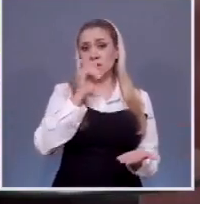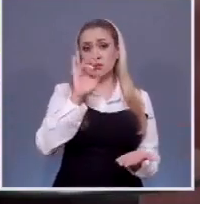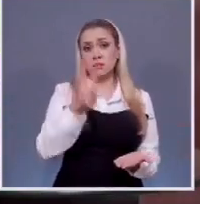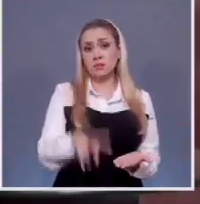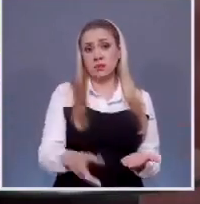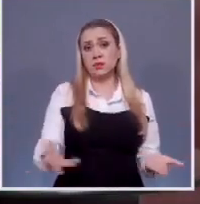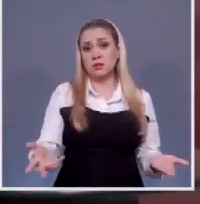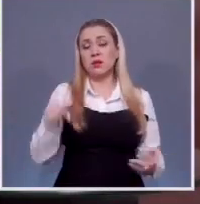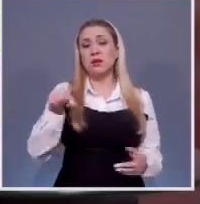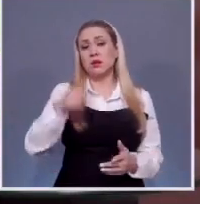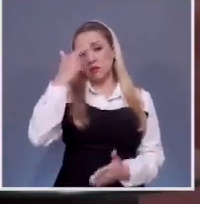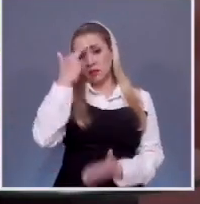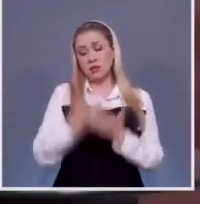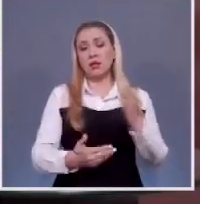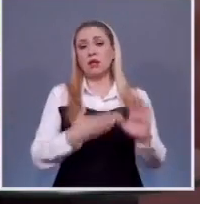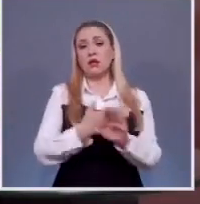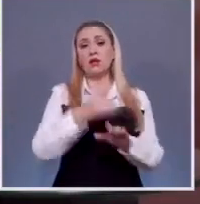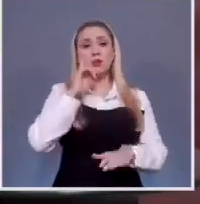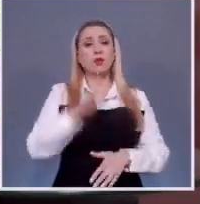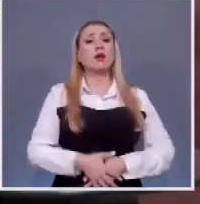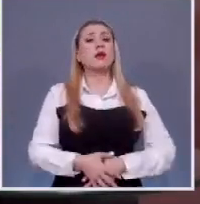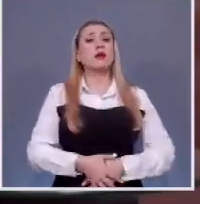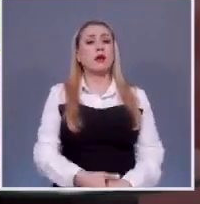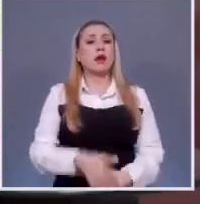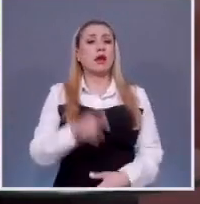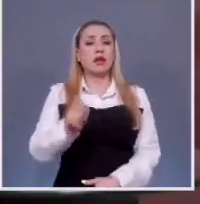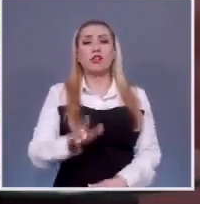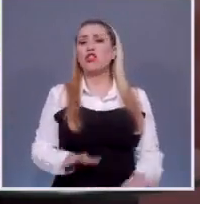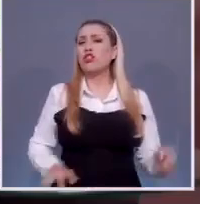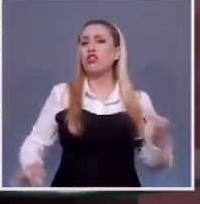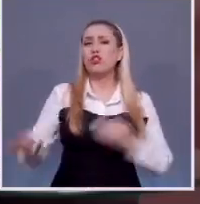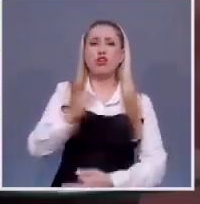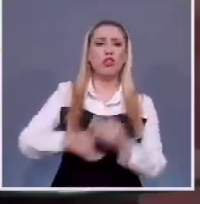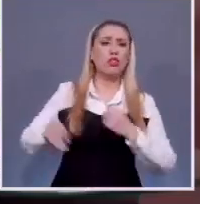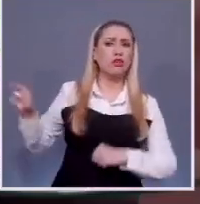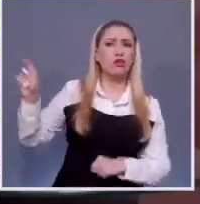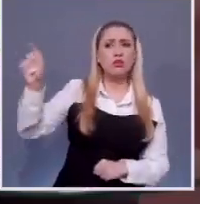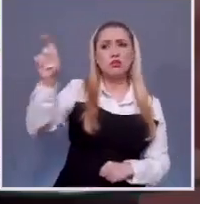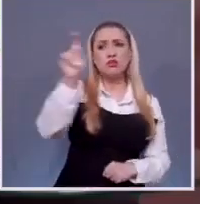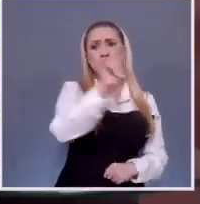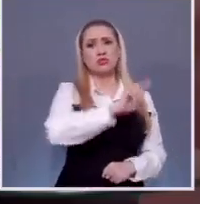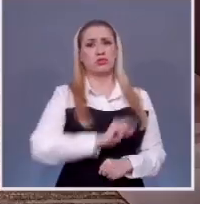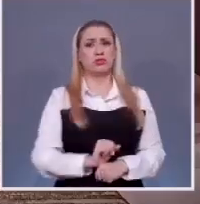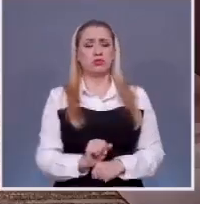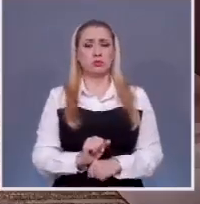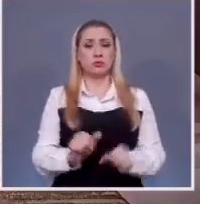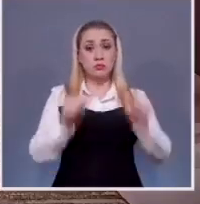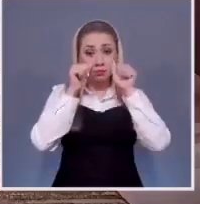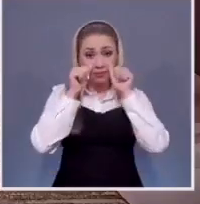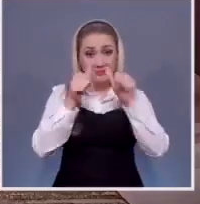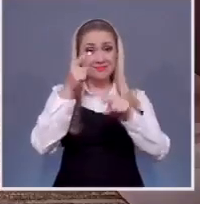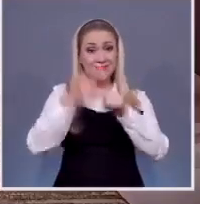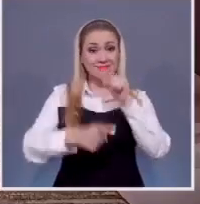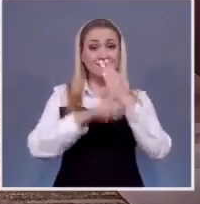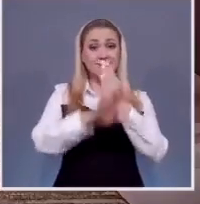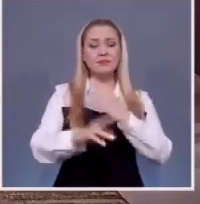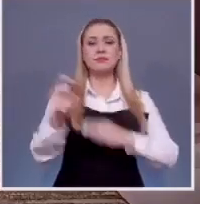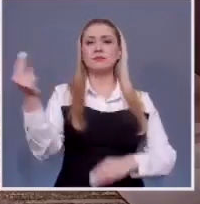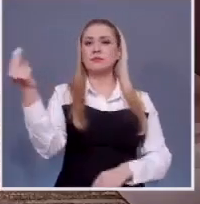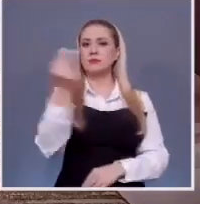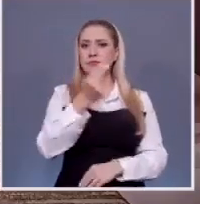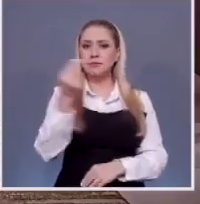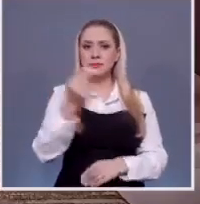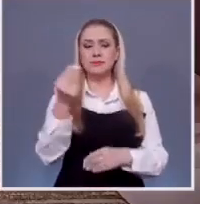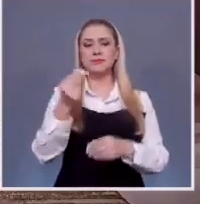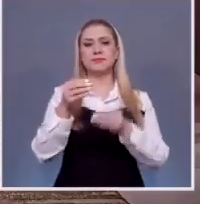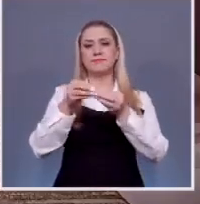de una manera pues estructural, porque efectivamente para poder atender este problema tenemos que ir desagregando todos los problemas